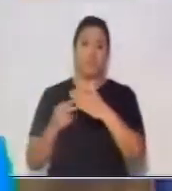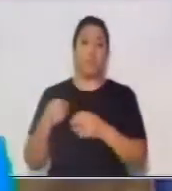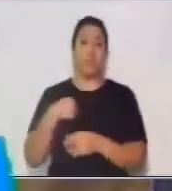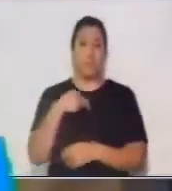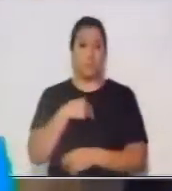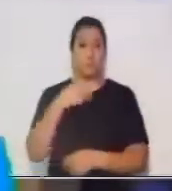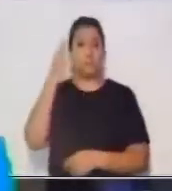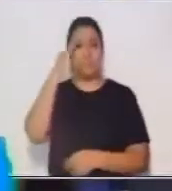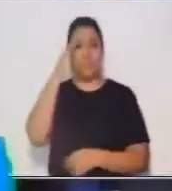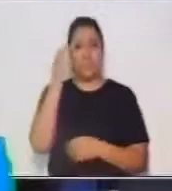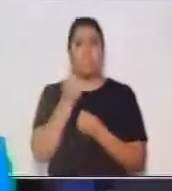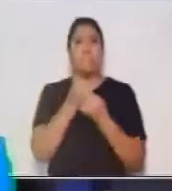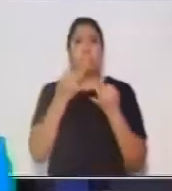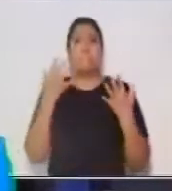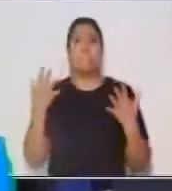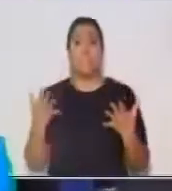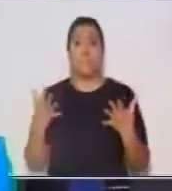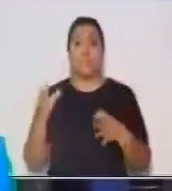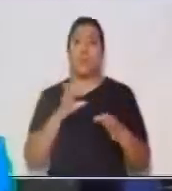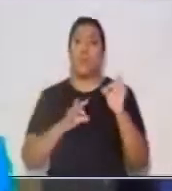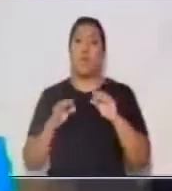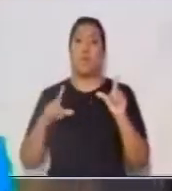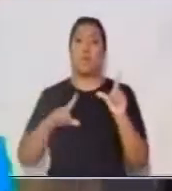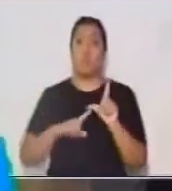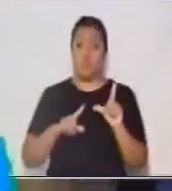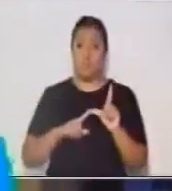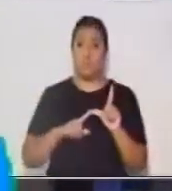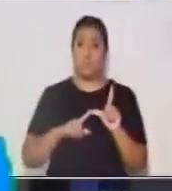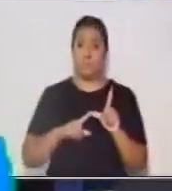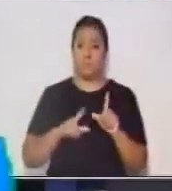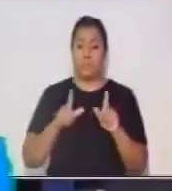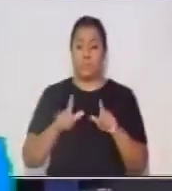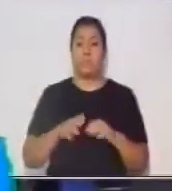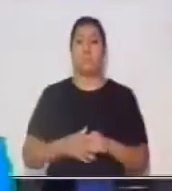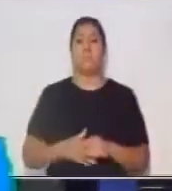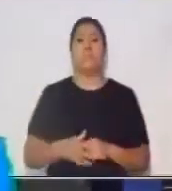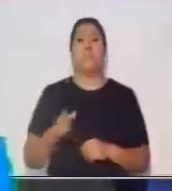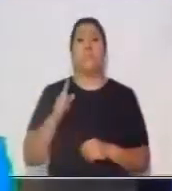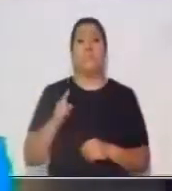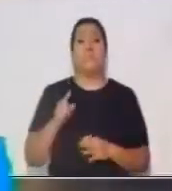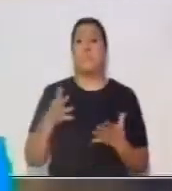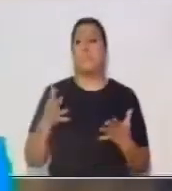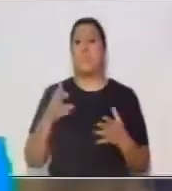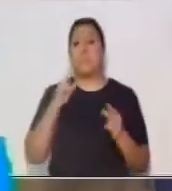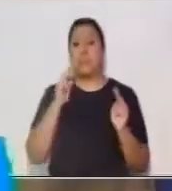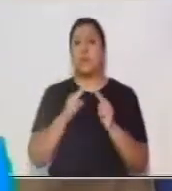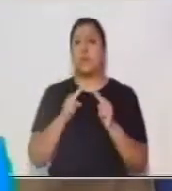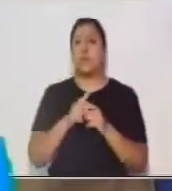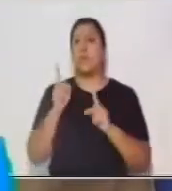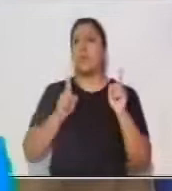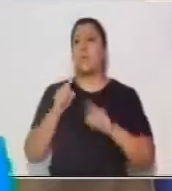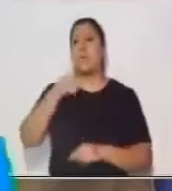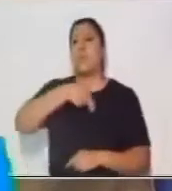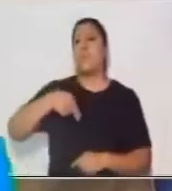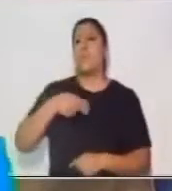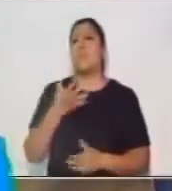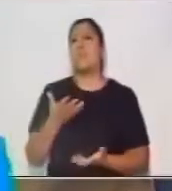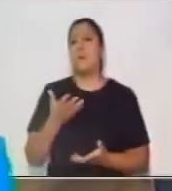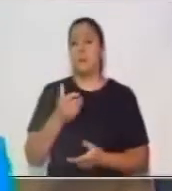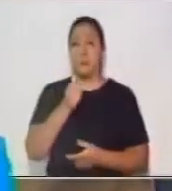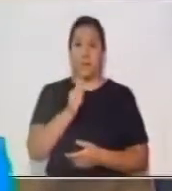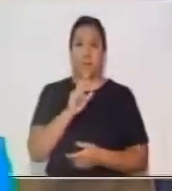y la grasa también. Pero encontré el nuevo siempre de uso en plástico. Arranca la grasa y es poderoso en plástico.